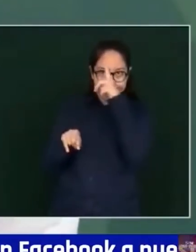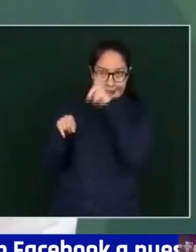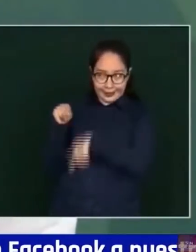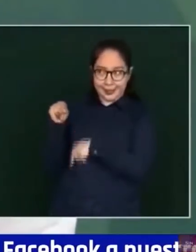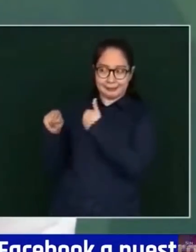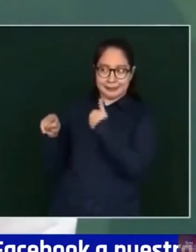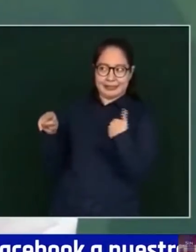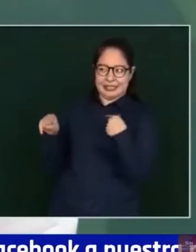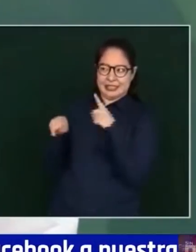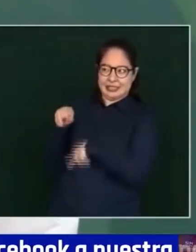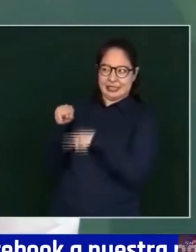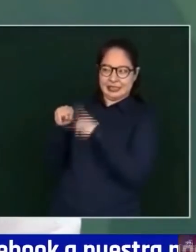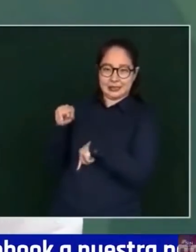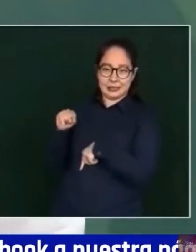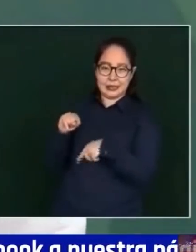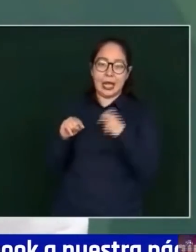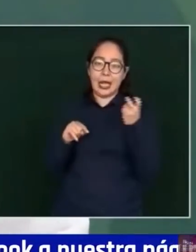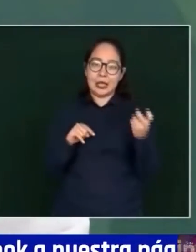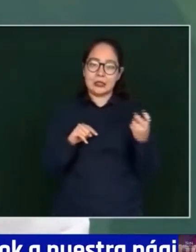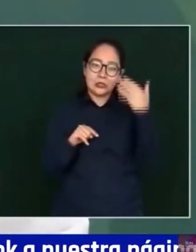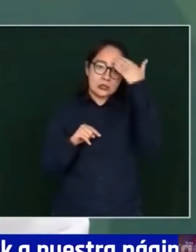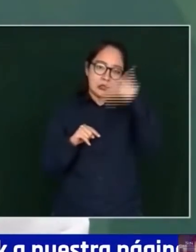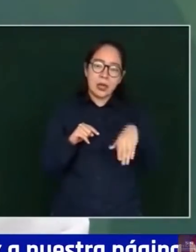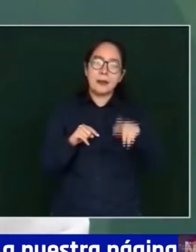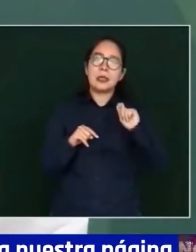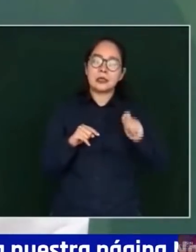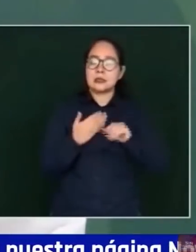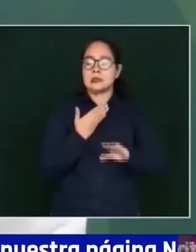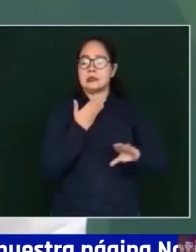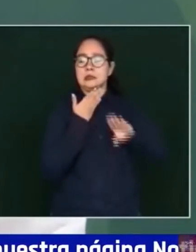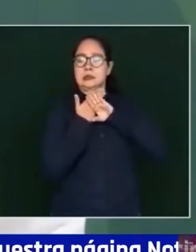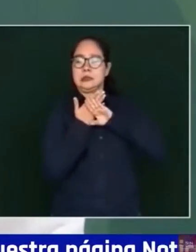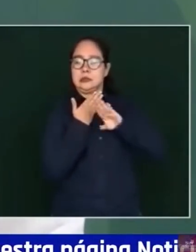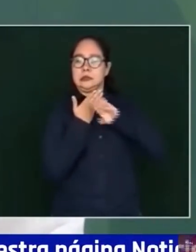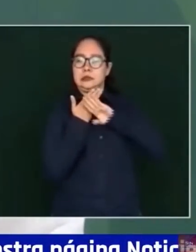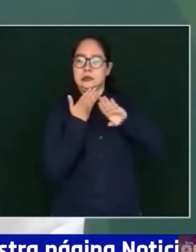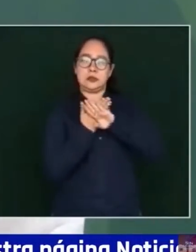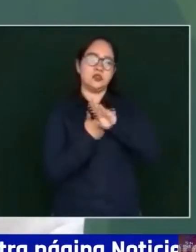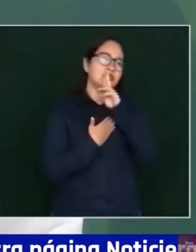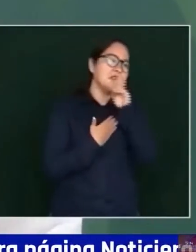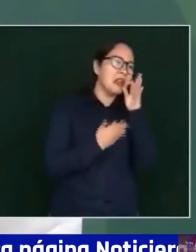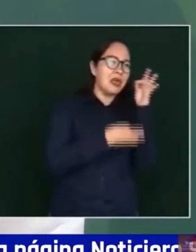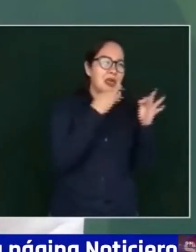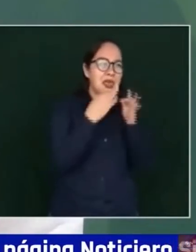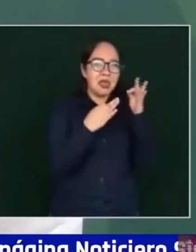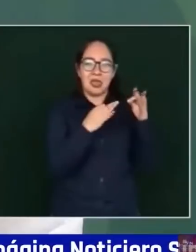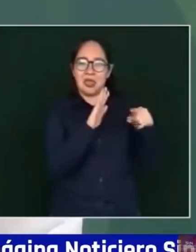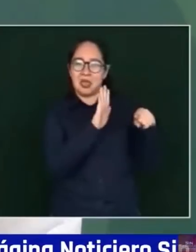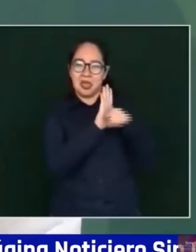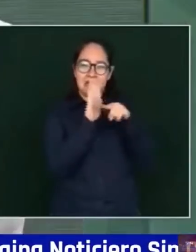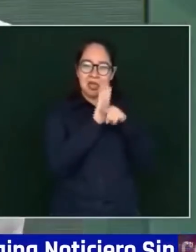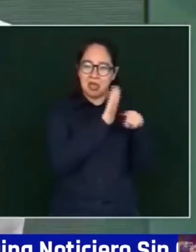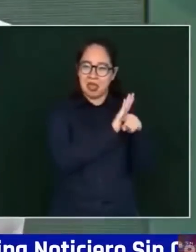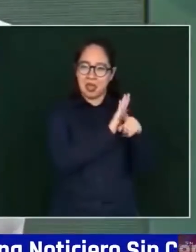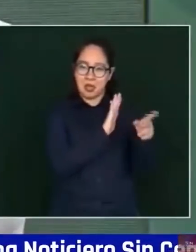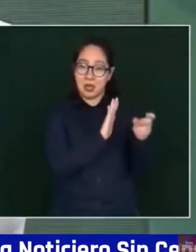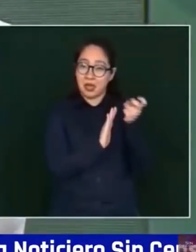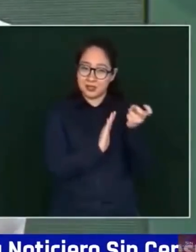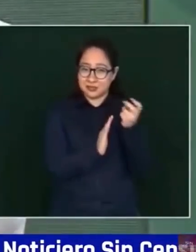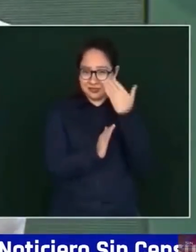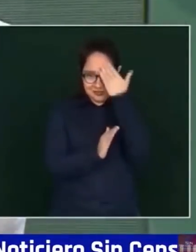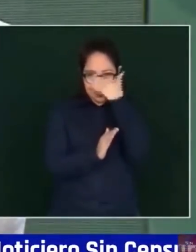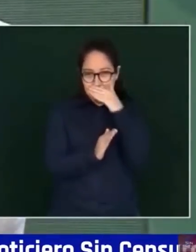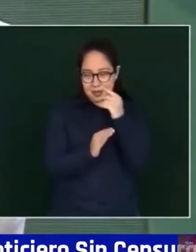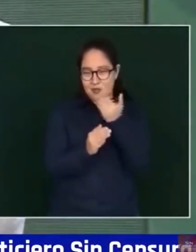porque esa es una política golpista, ya lo he dicho, muy de moda a nivel